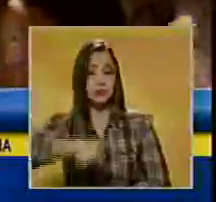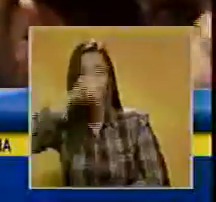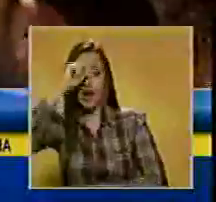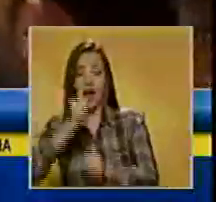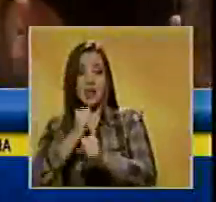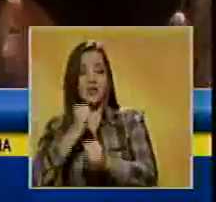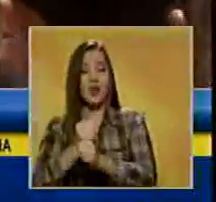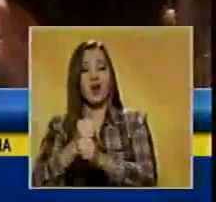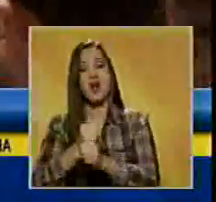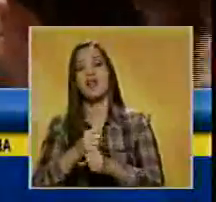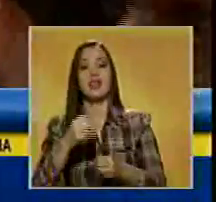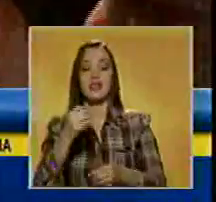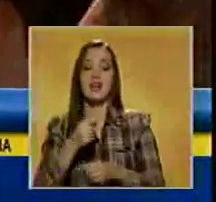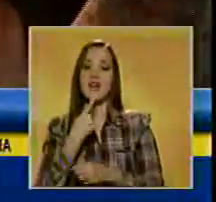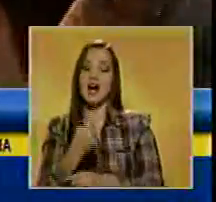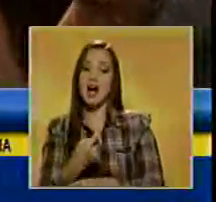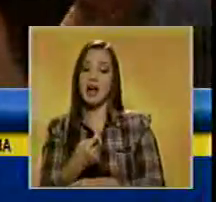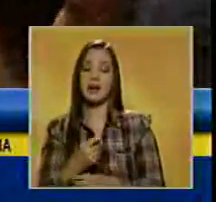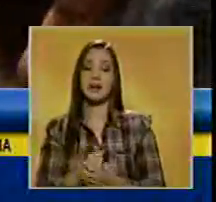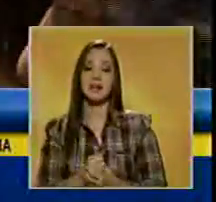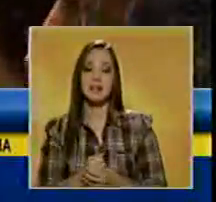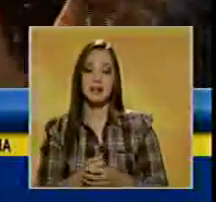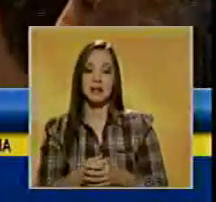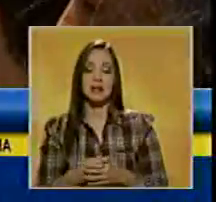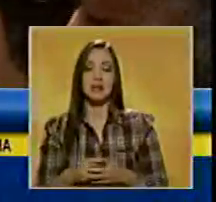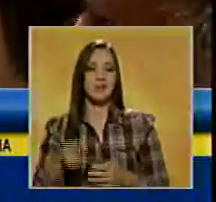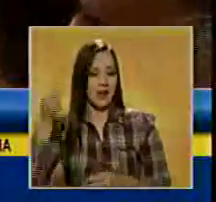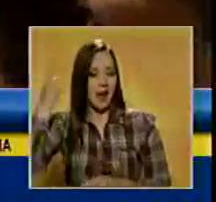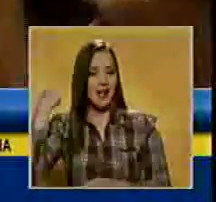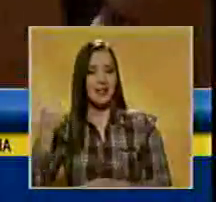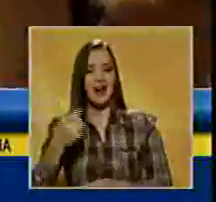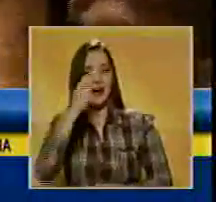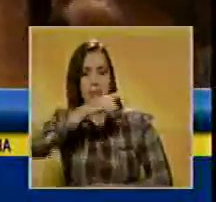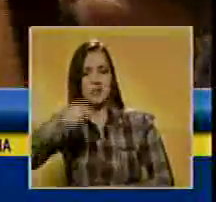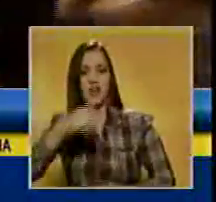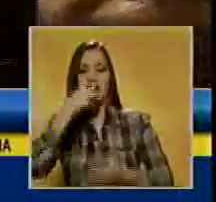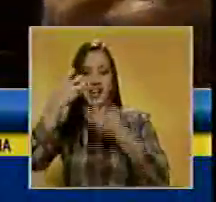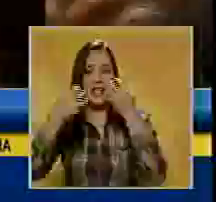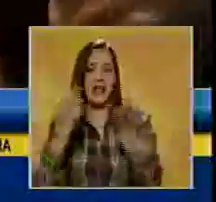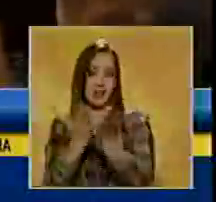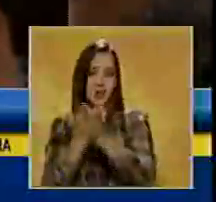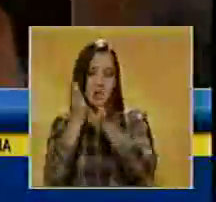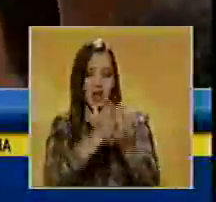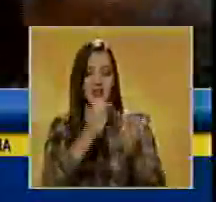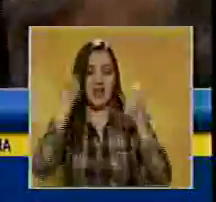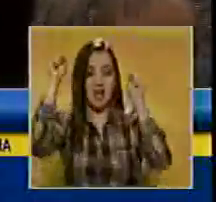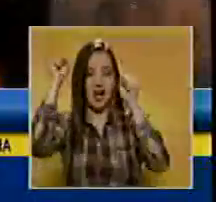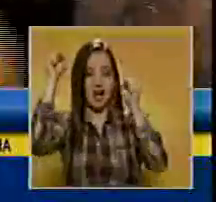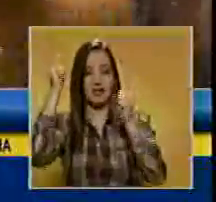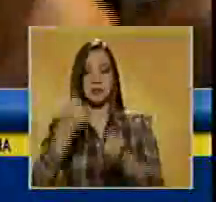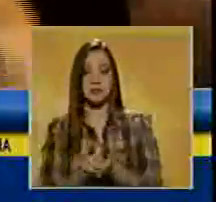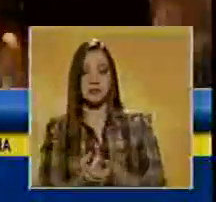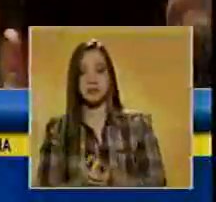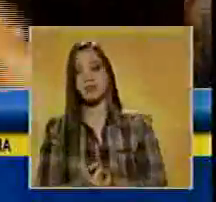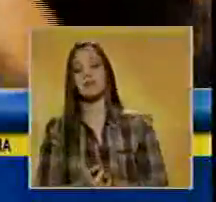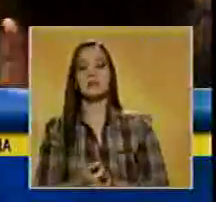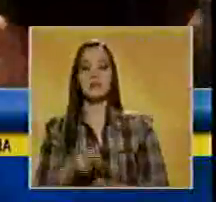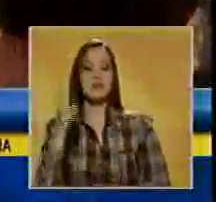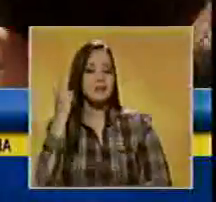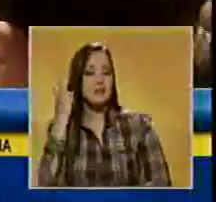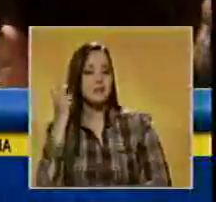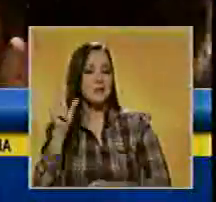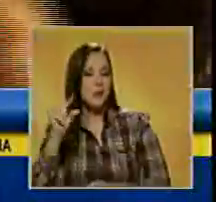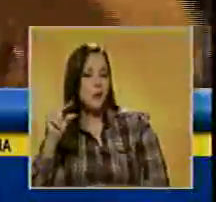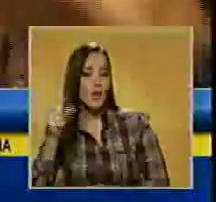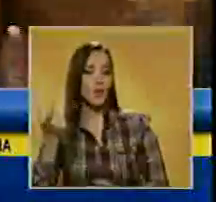masificación de educación primaria, secundaria y universitaria, política de Estado en la cual no vamos a hacer porque tienen que ser destinatarios todos los muchachos y